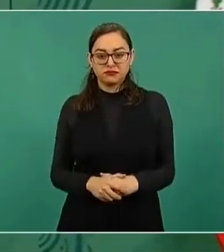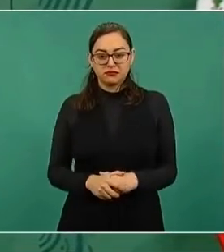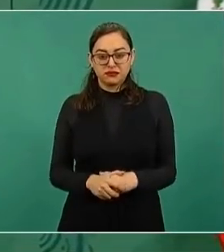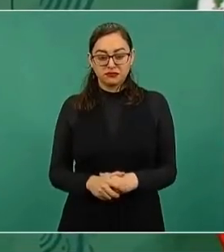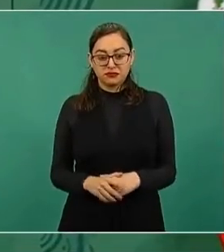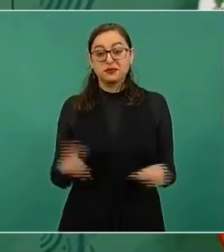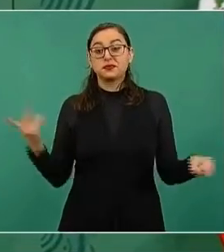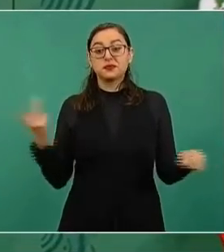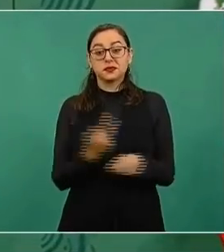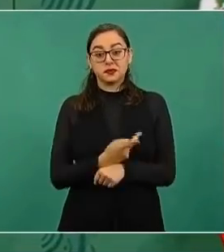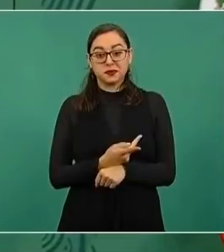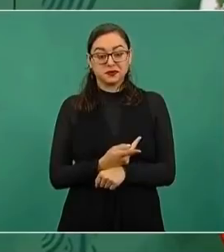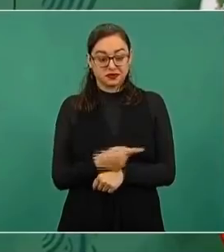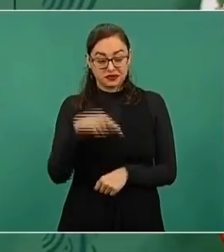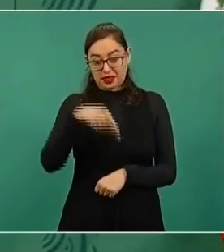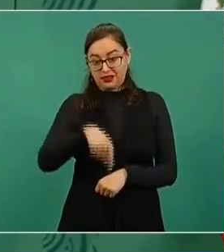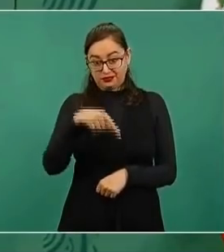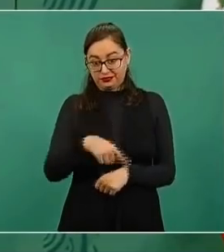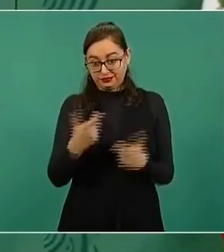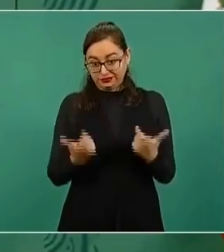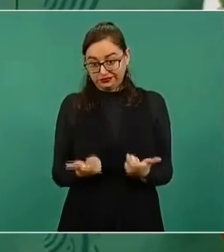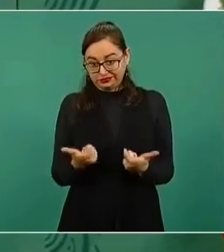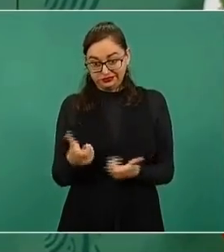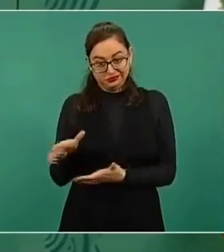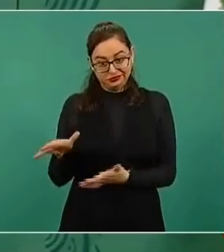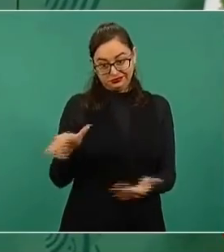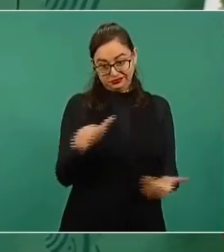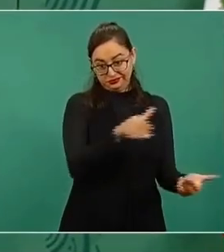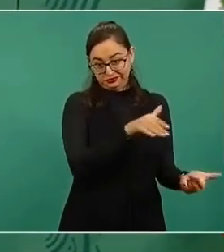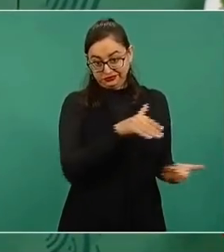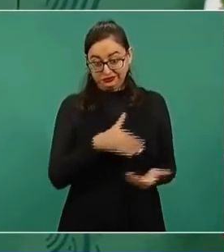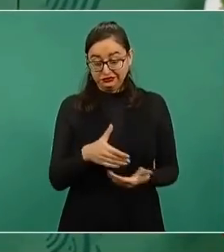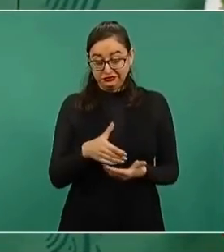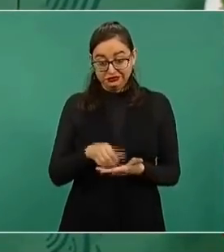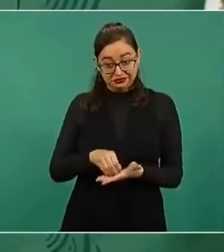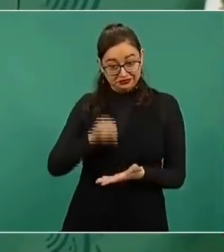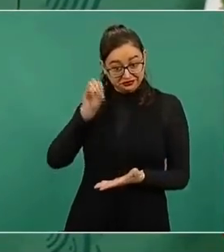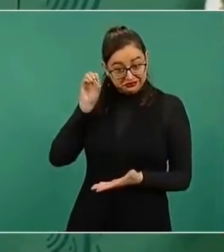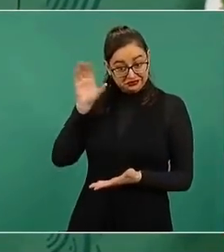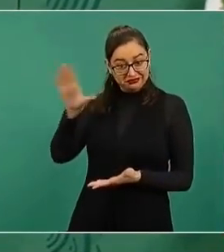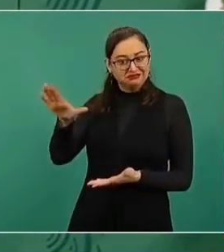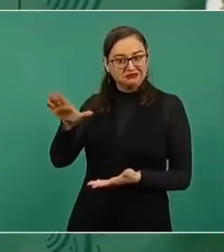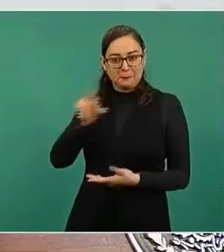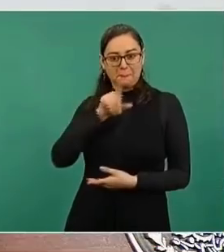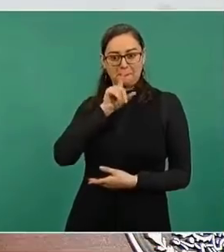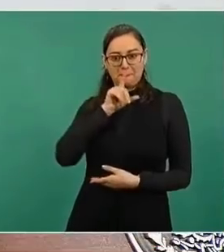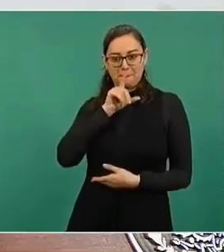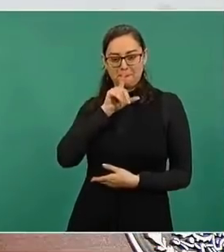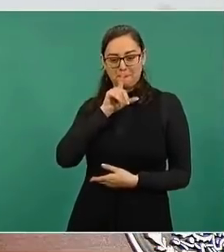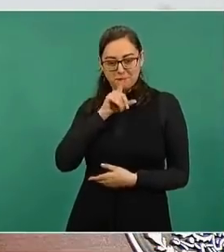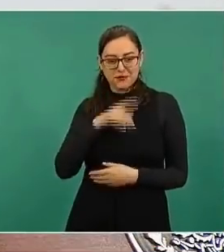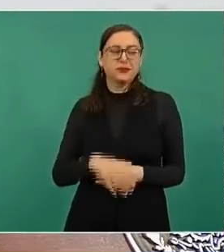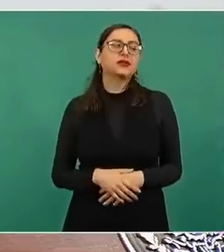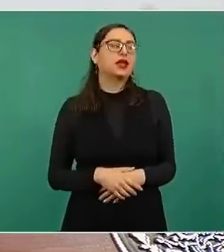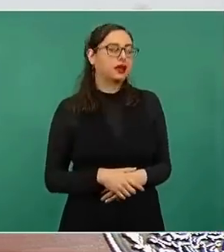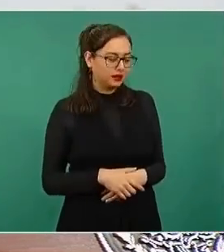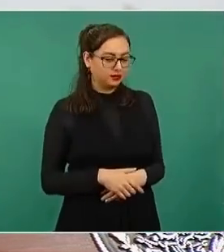la renta, la cuota que debía de llegarles. Entonces lo